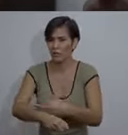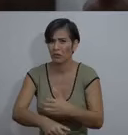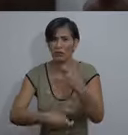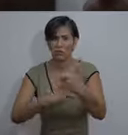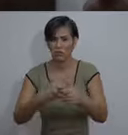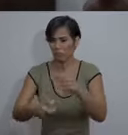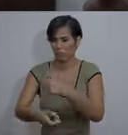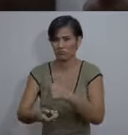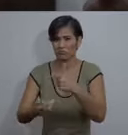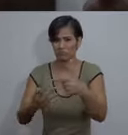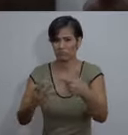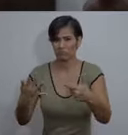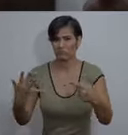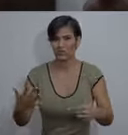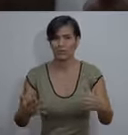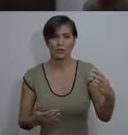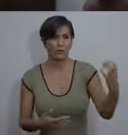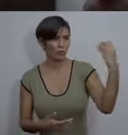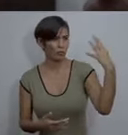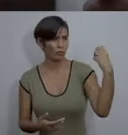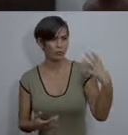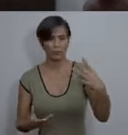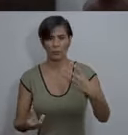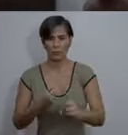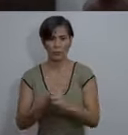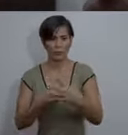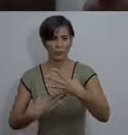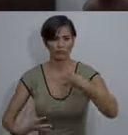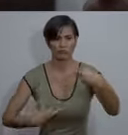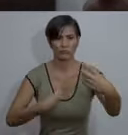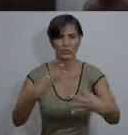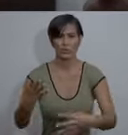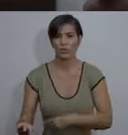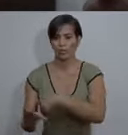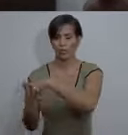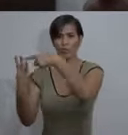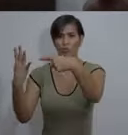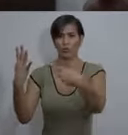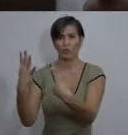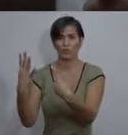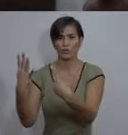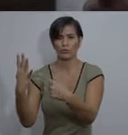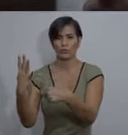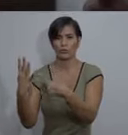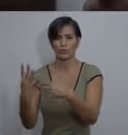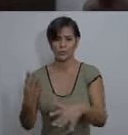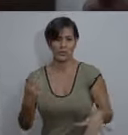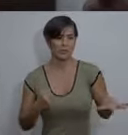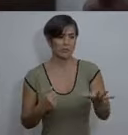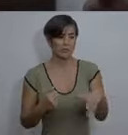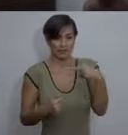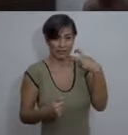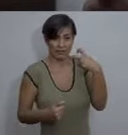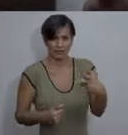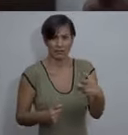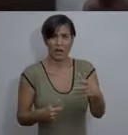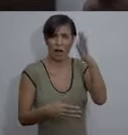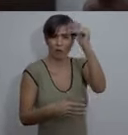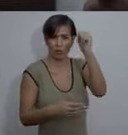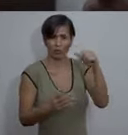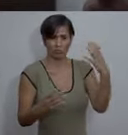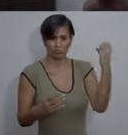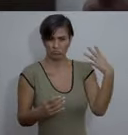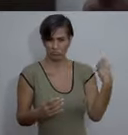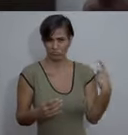con base en un semáforo de riesgo epidemiológico que contiene cuatro indicadores en términos básicos de acuerdo